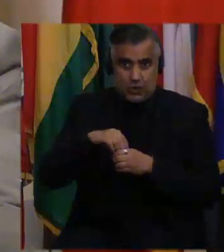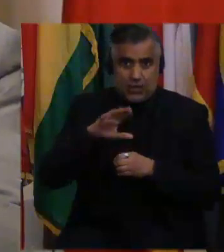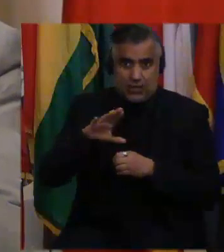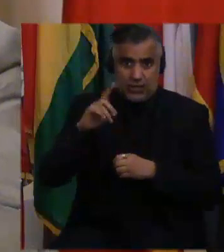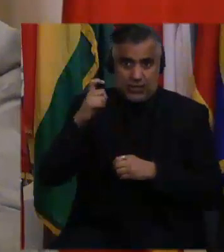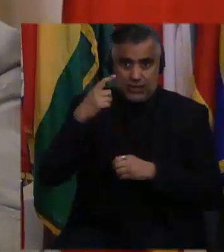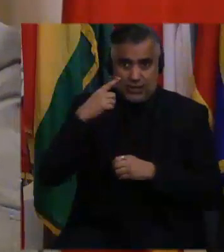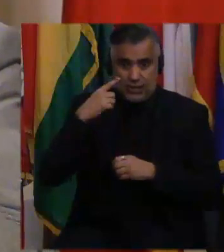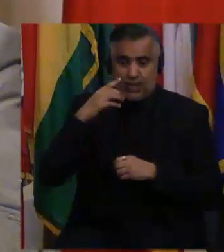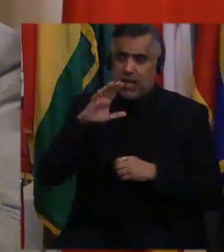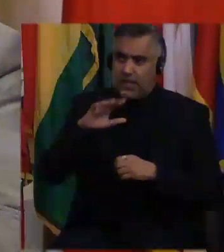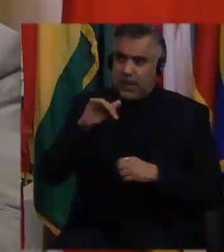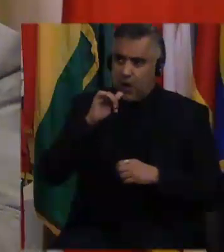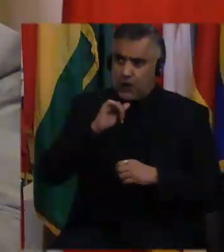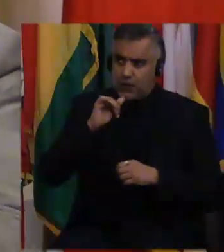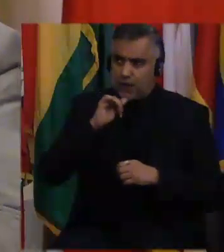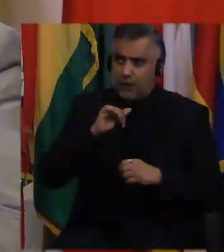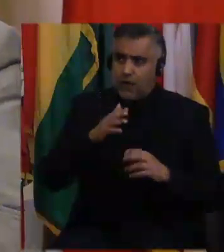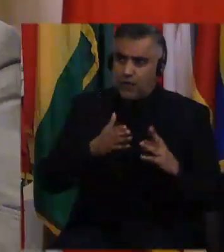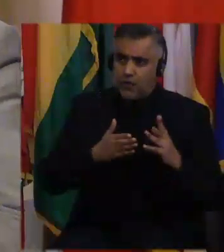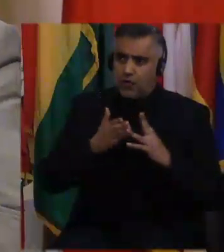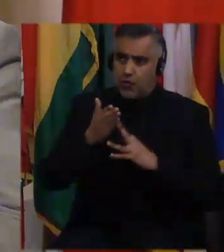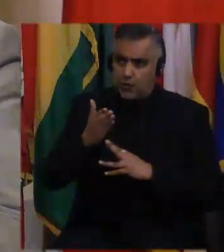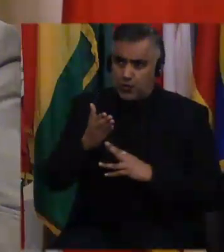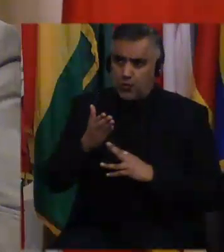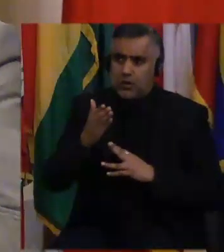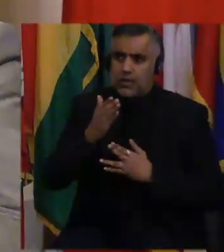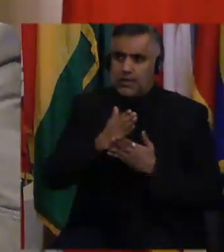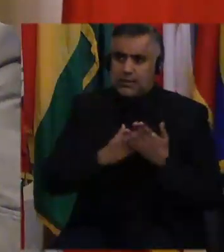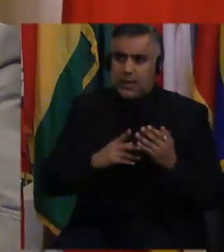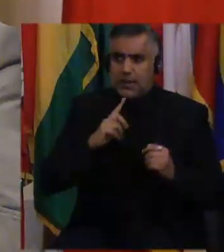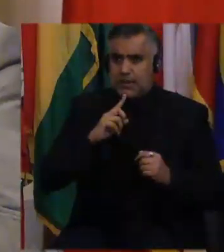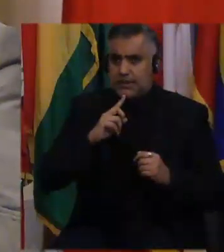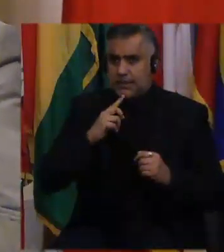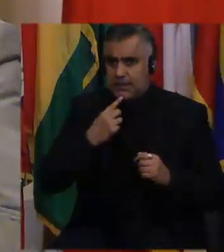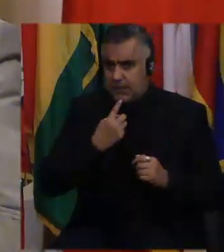una situación de hostigamiento muy fuerte, ¿no?